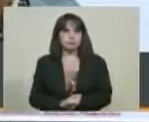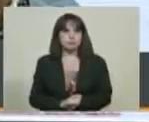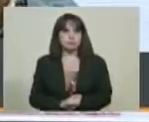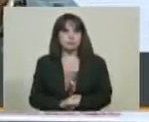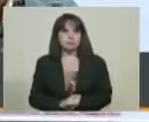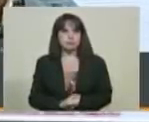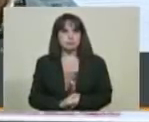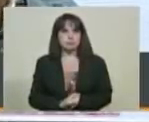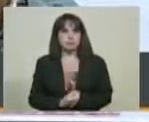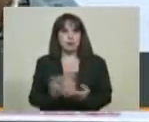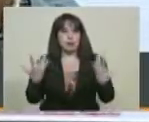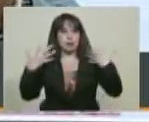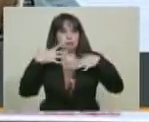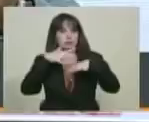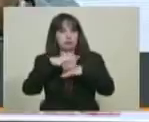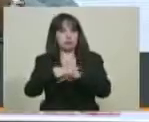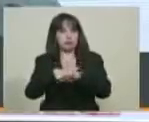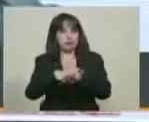articulando